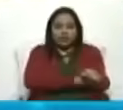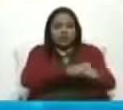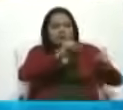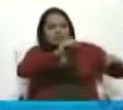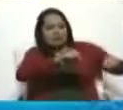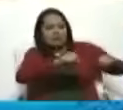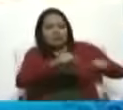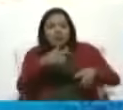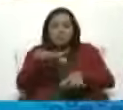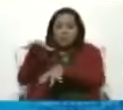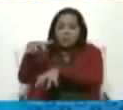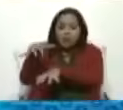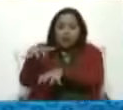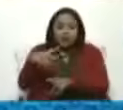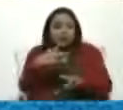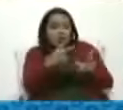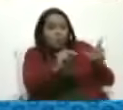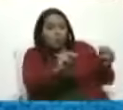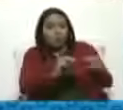¡Manipulable!